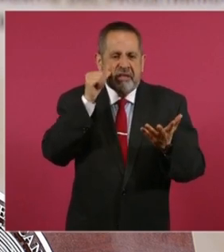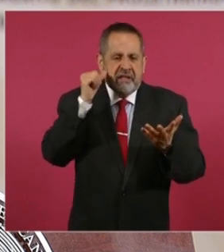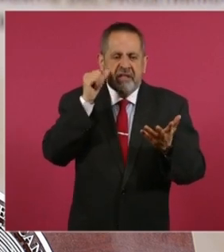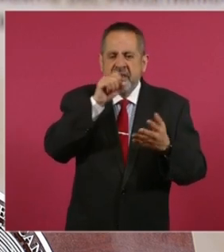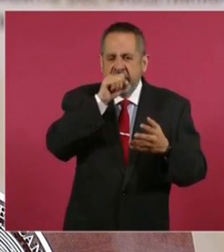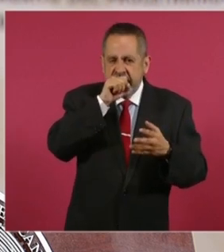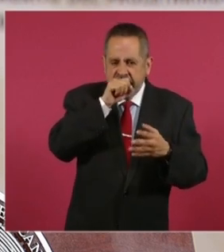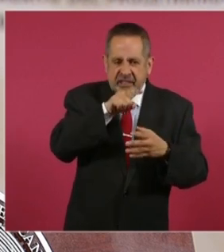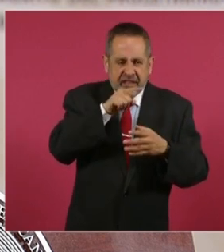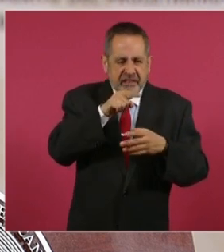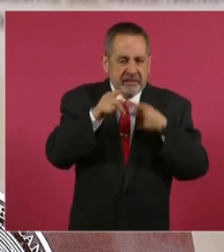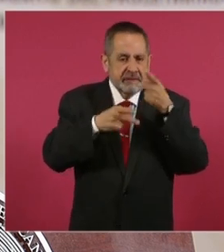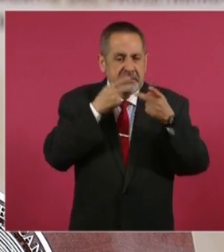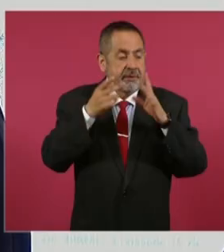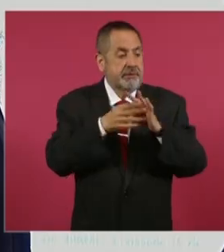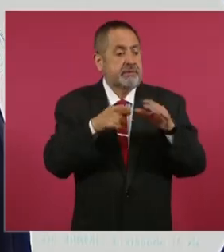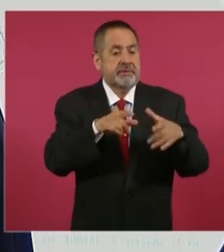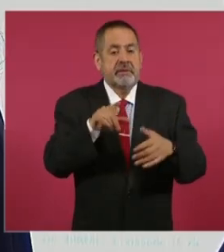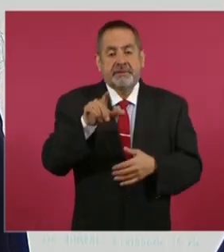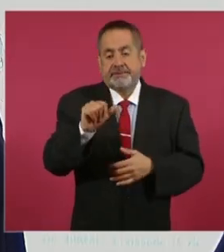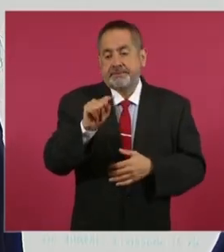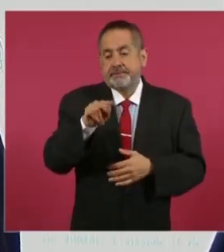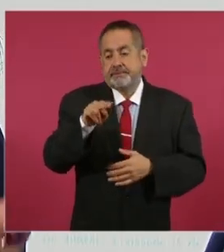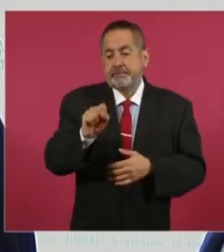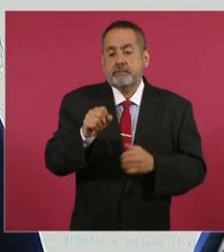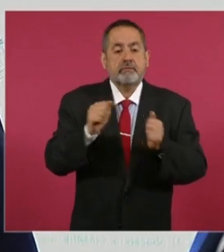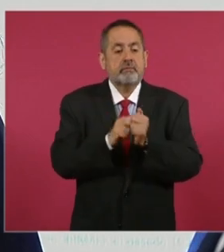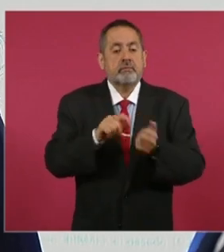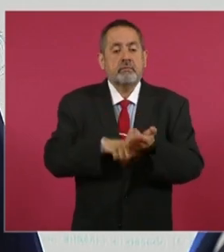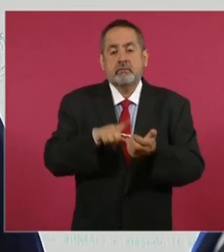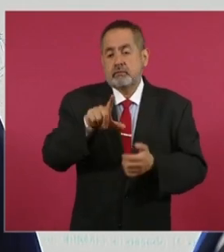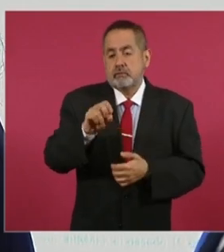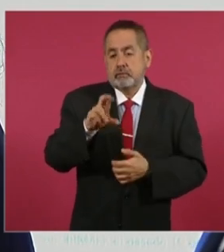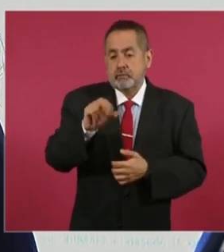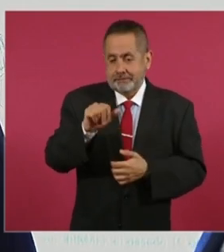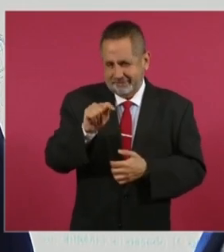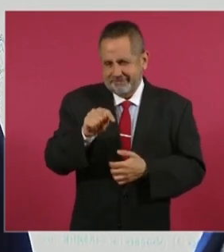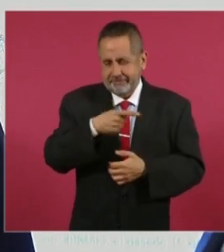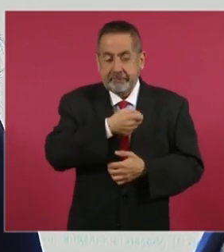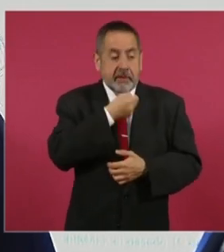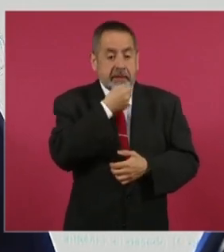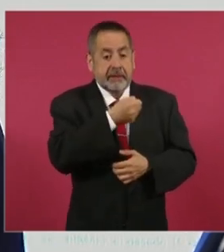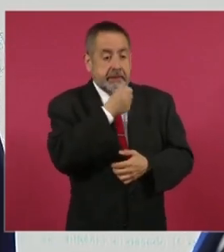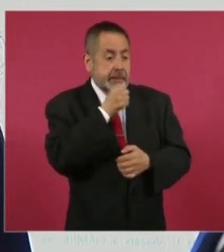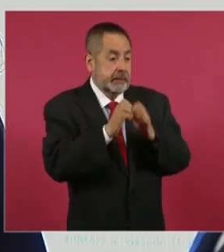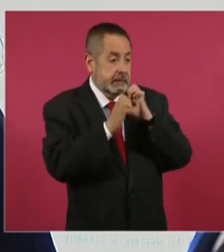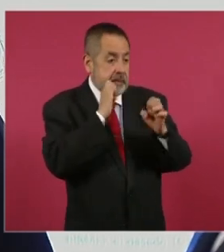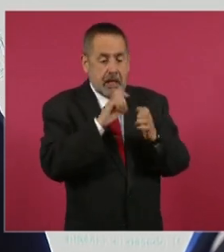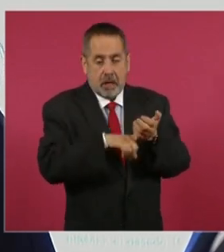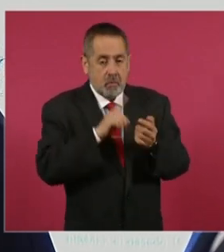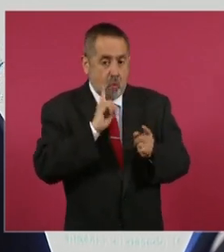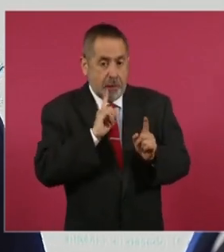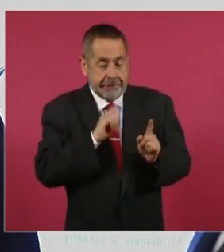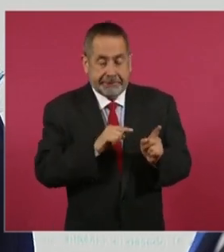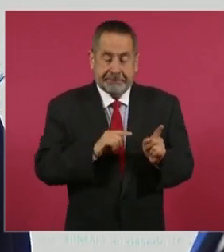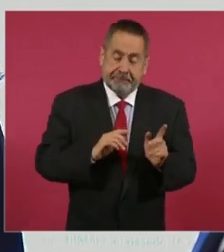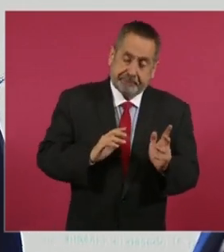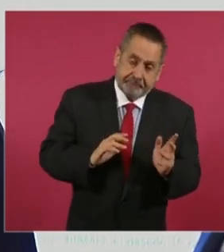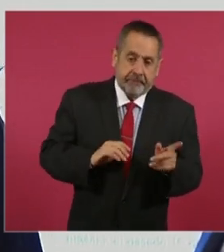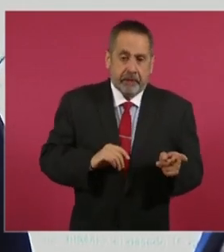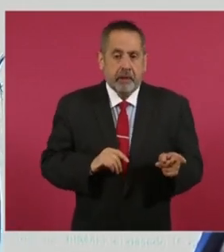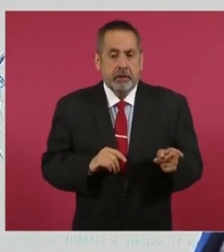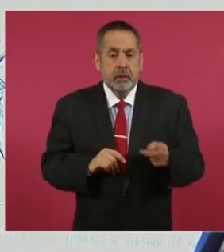ofrecieron un espacio en el Latinos de Loret, en donde la entrevistan y, digamos, no solamente